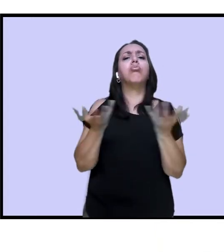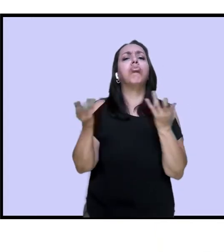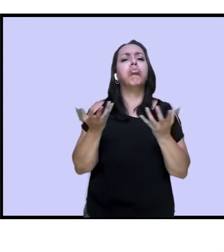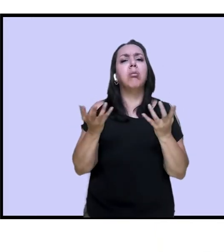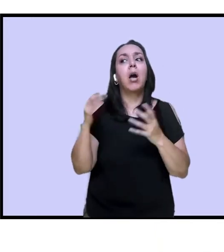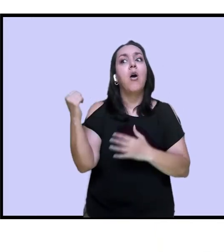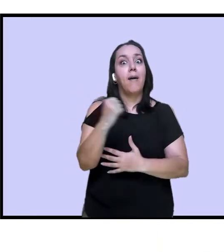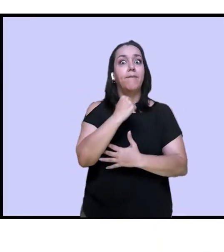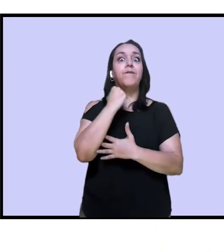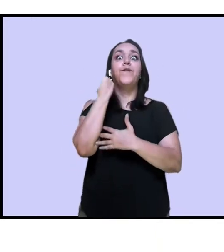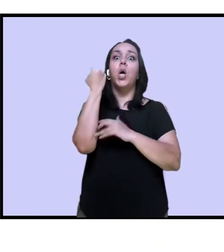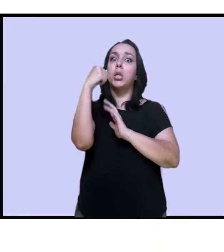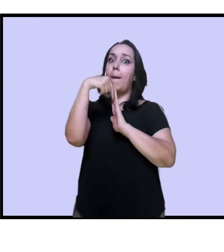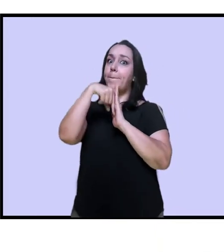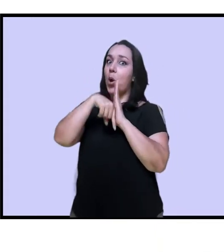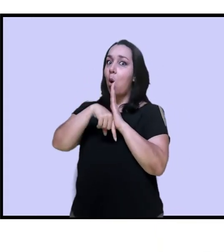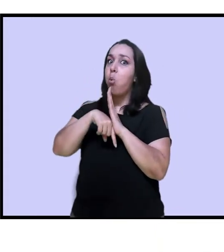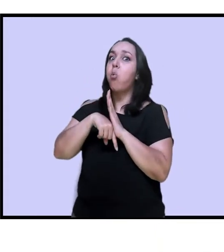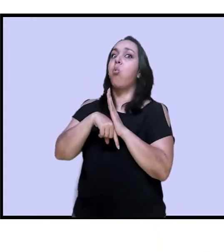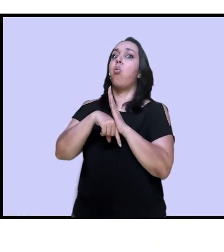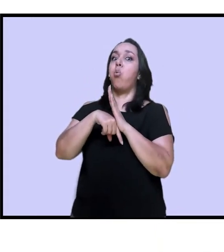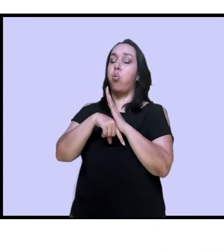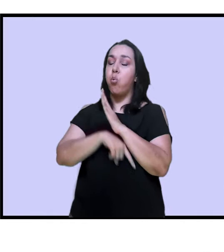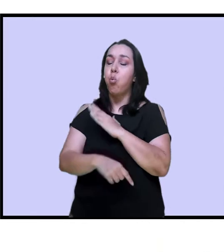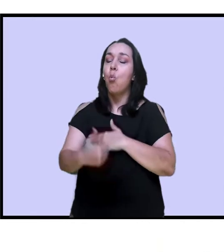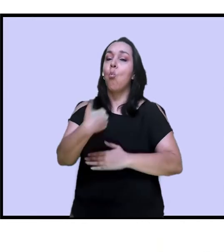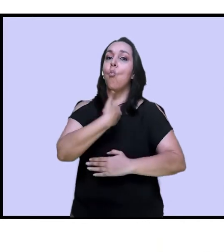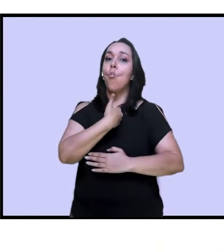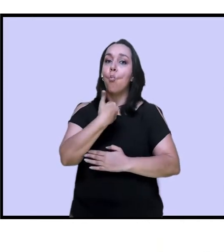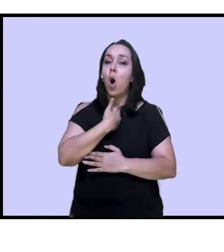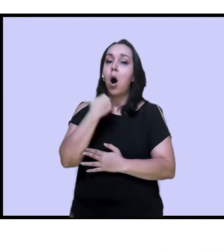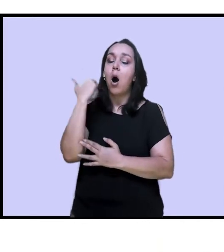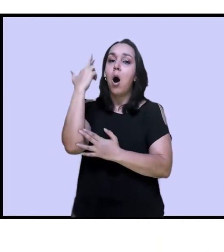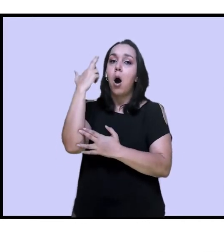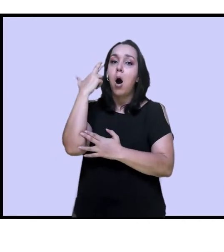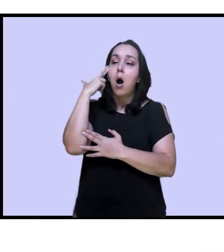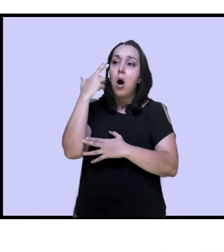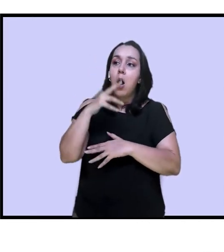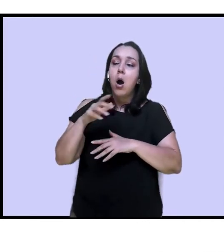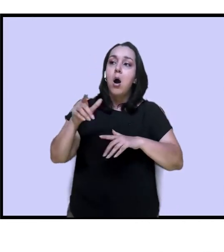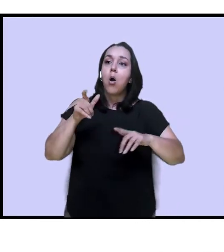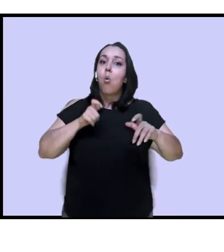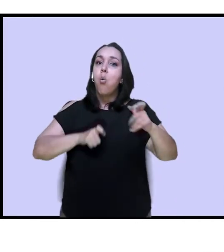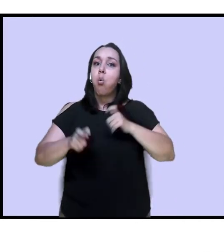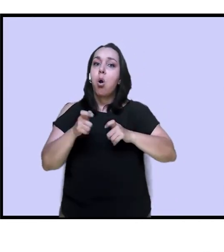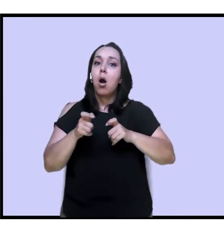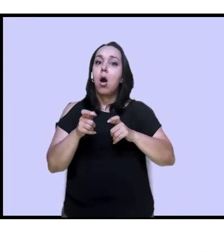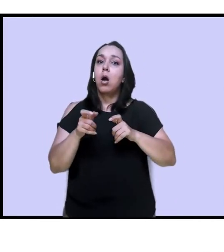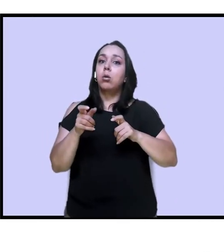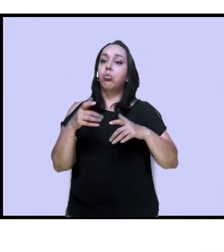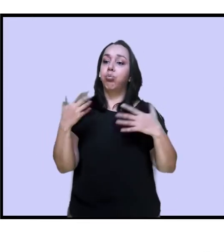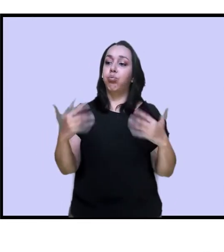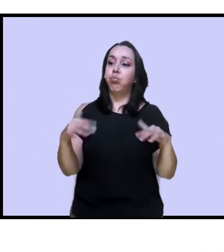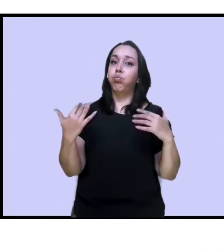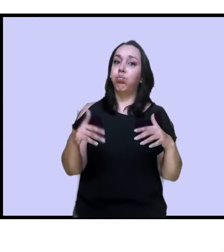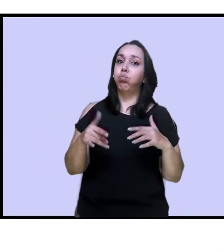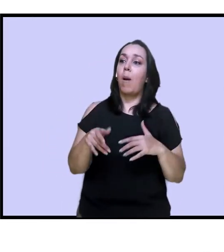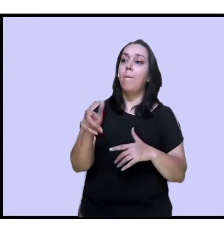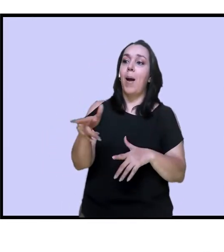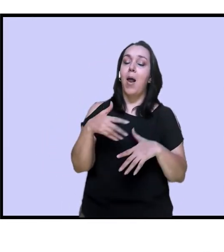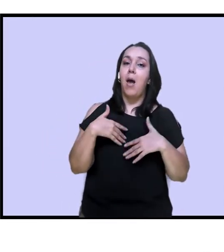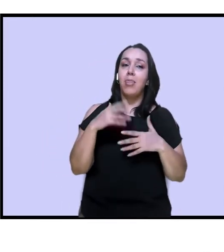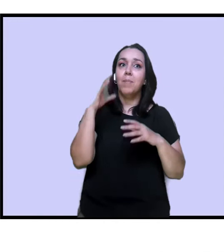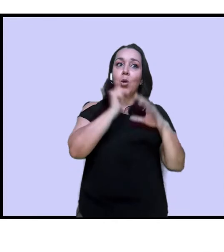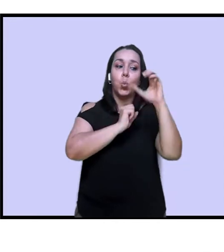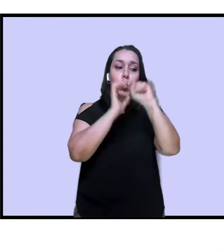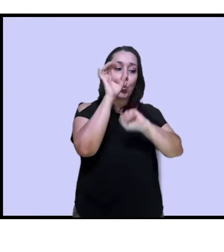un fuerte y profundo proceso de autorreflexión y de autorregulación para poder desenmascarar en nosotros